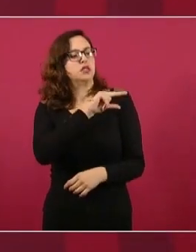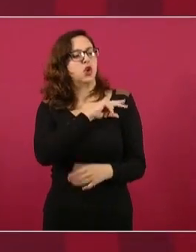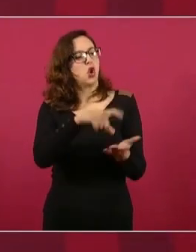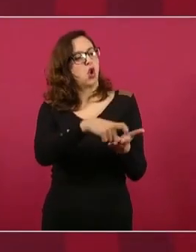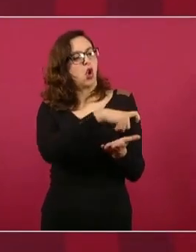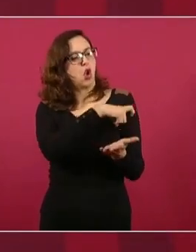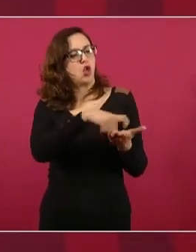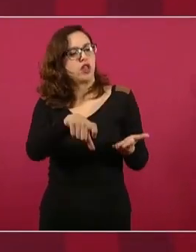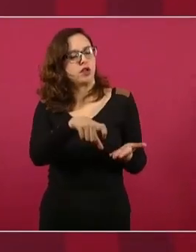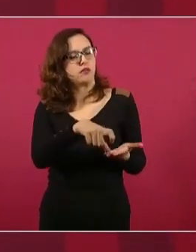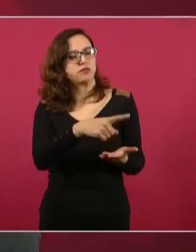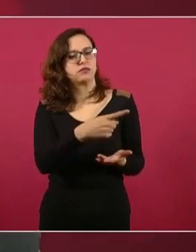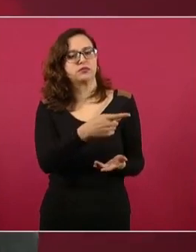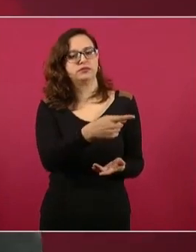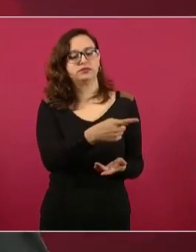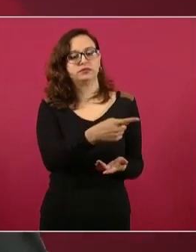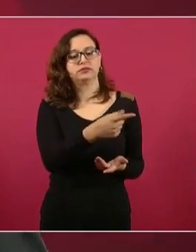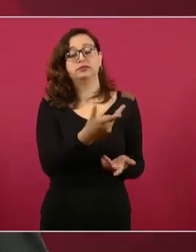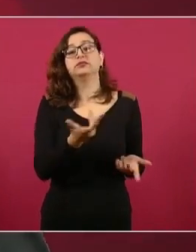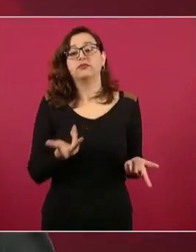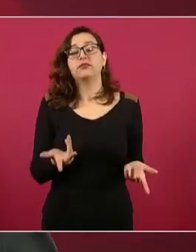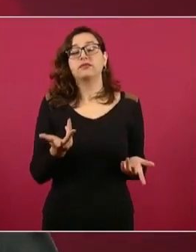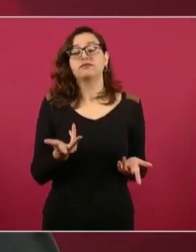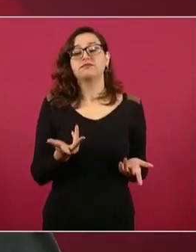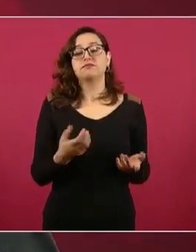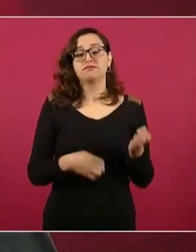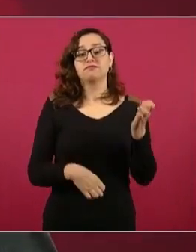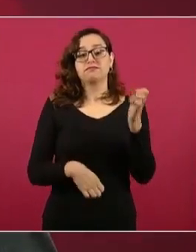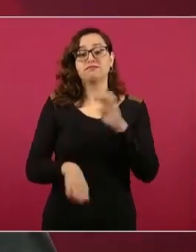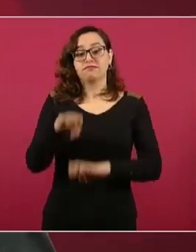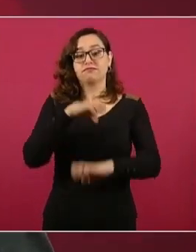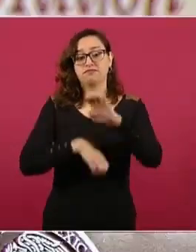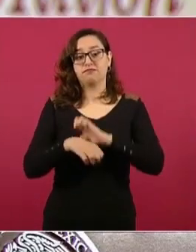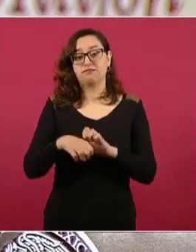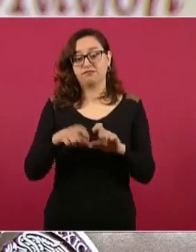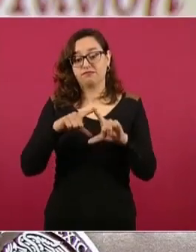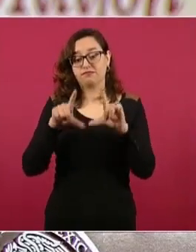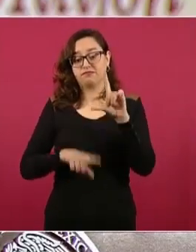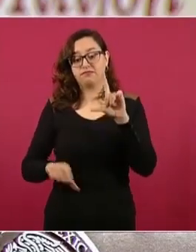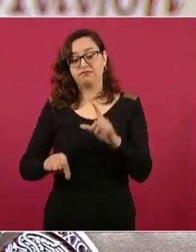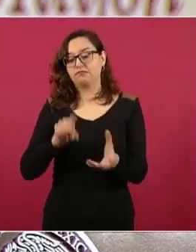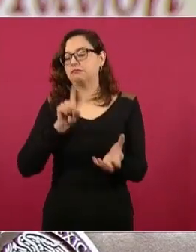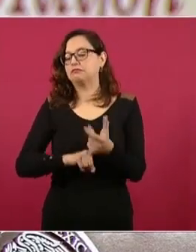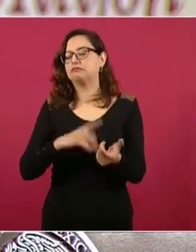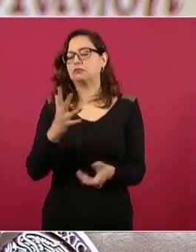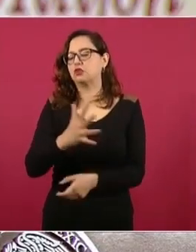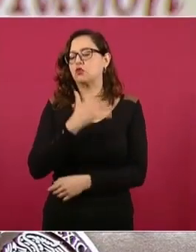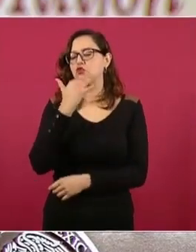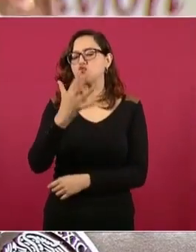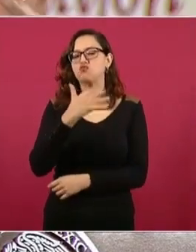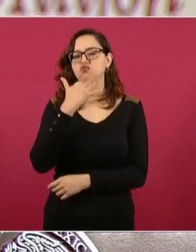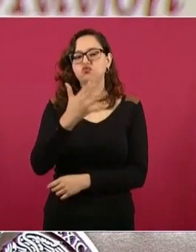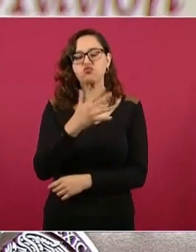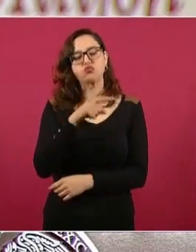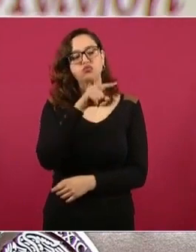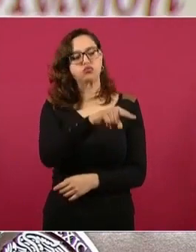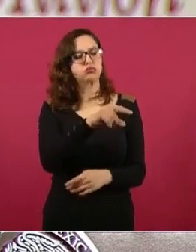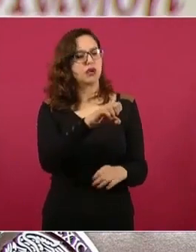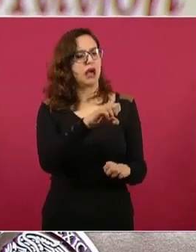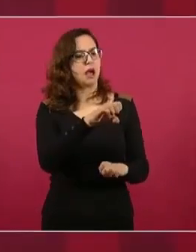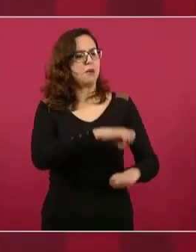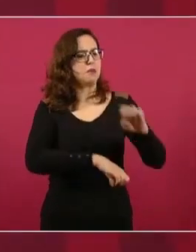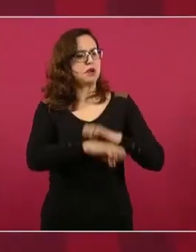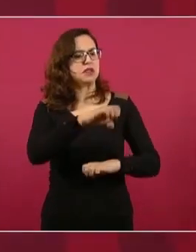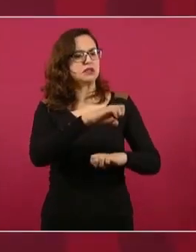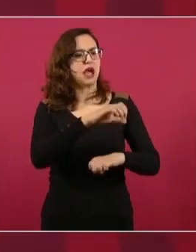a veces a empresas. En el caso mexicano también un signo característico es la gran corrupción, empresas surgidas de la nada